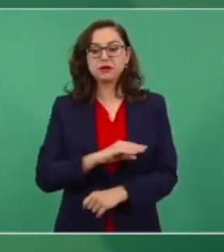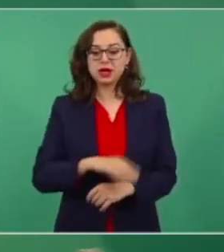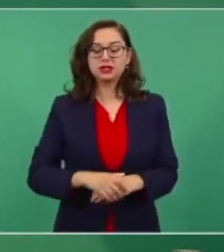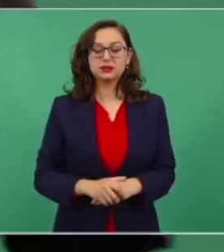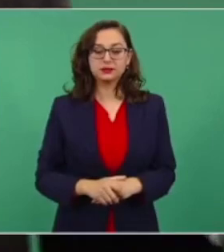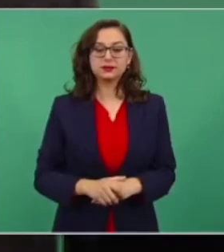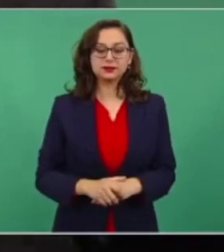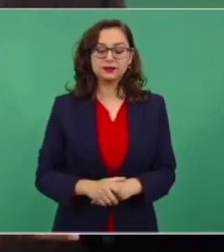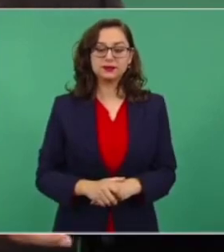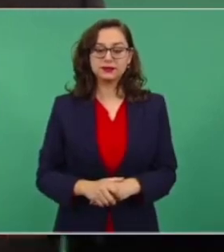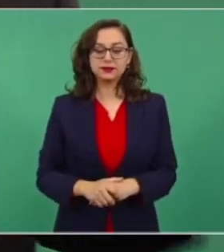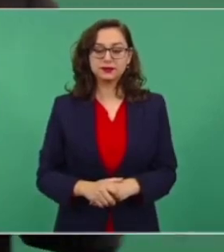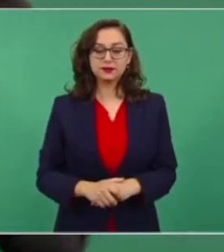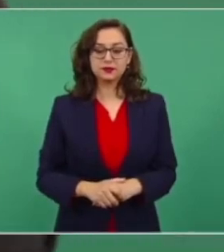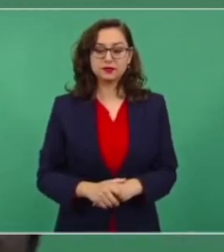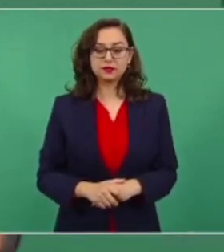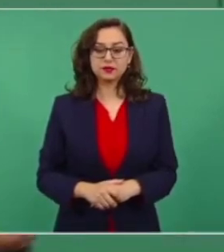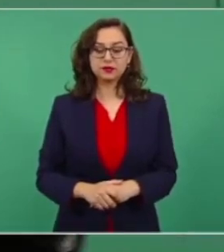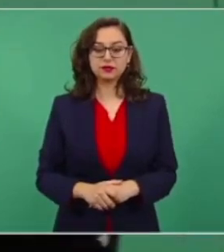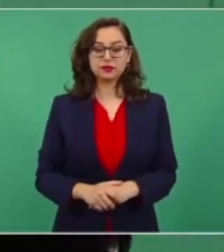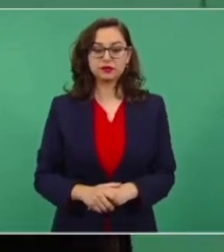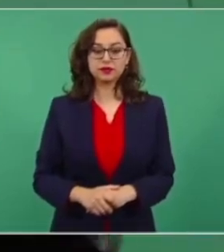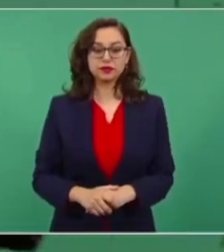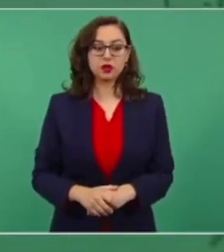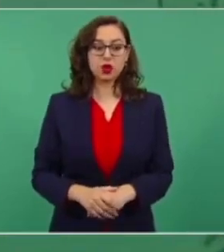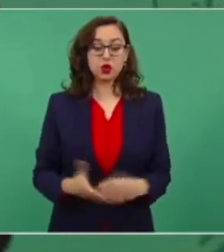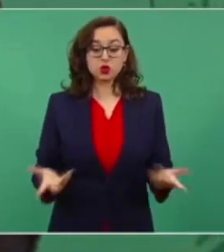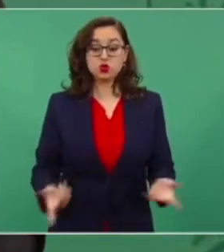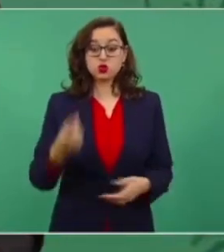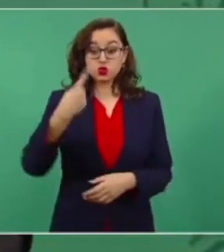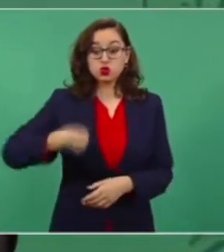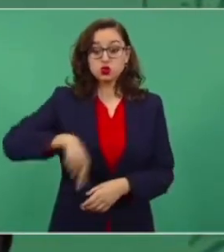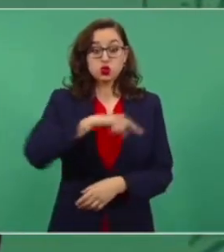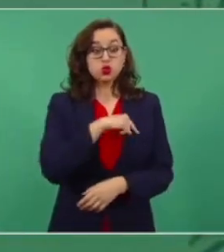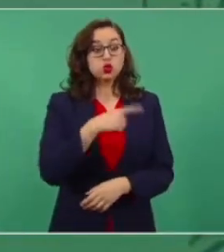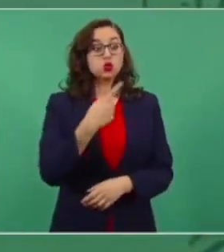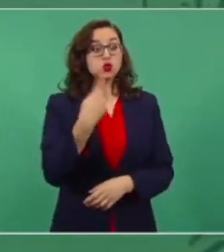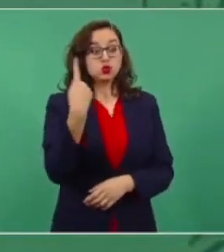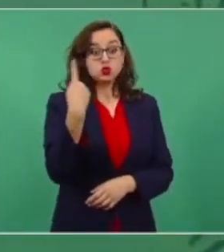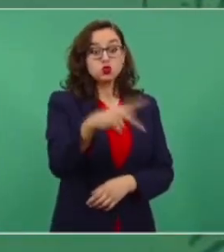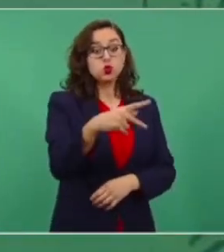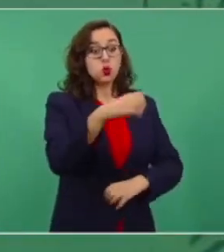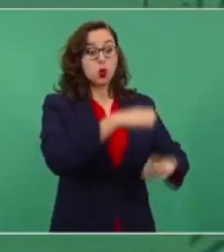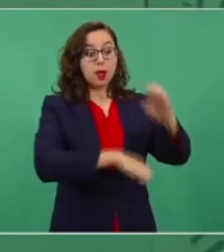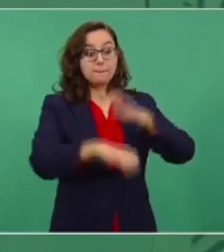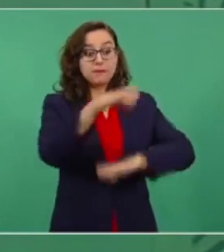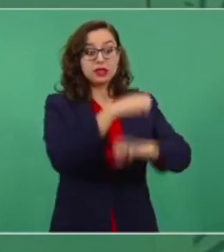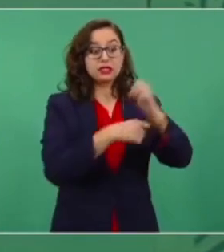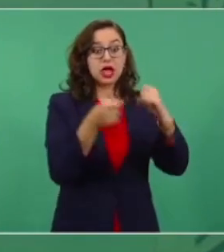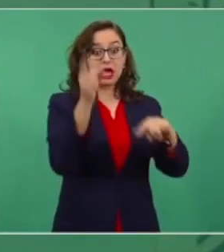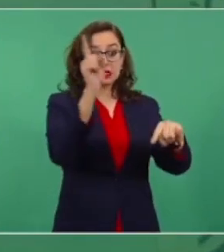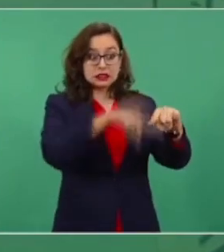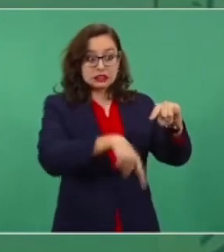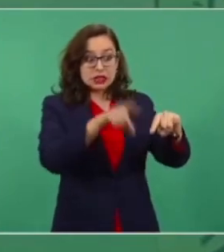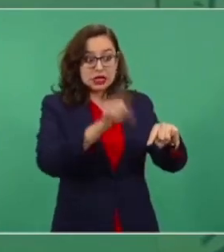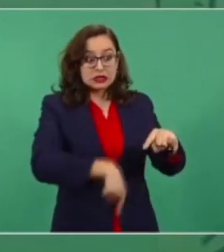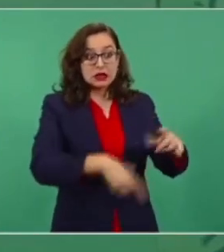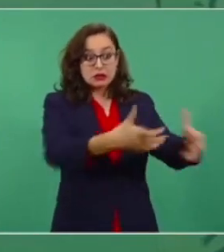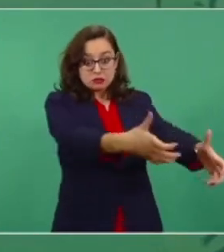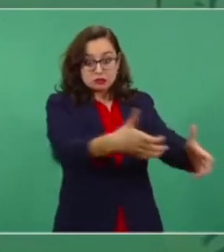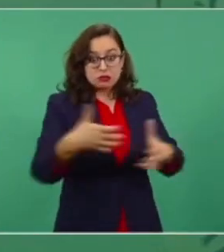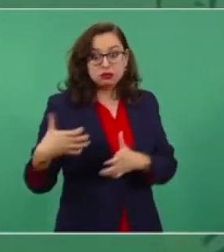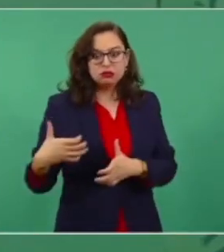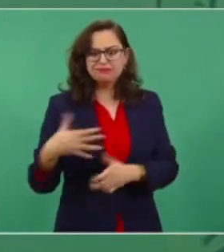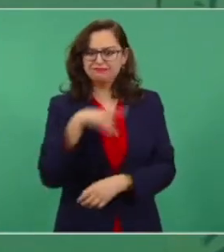Porque no es una expropiación, no es una nacionalización, es decir, necesitamos nosotros fortalecer a la